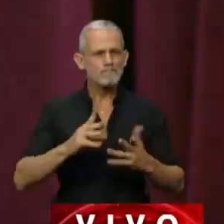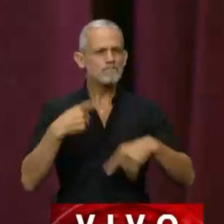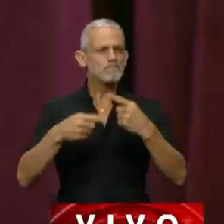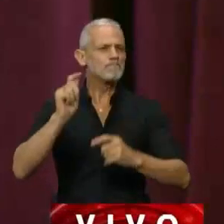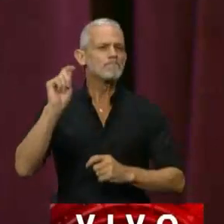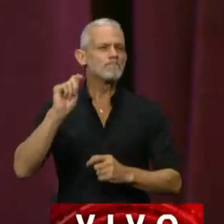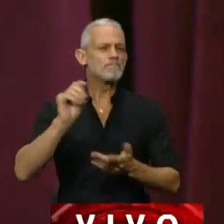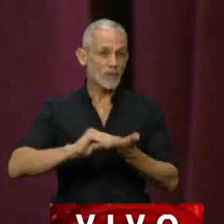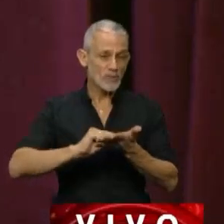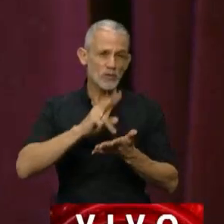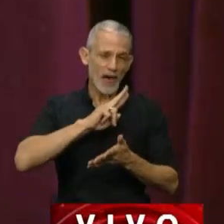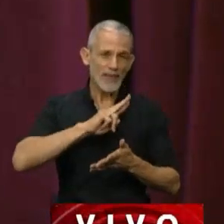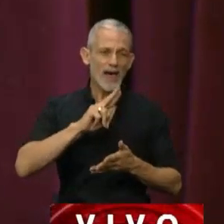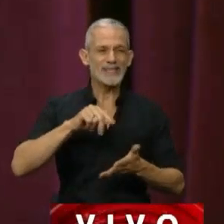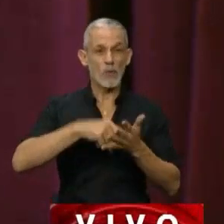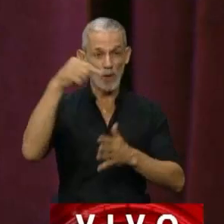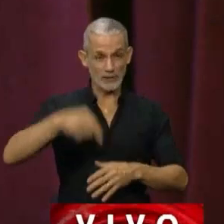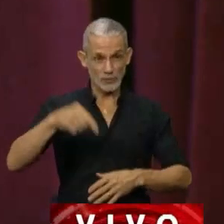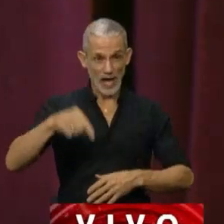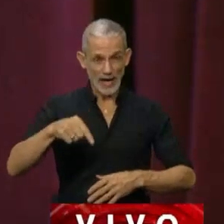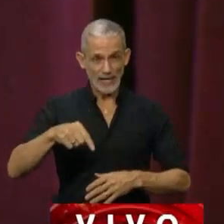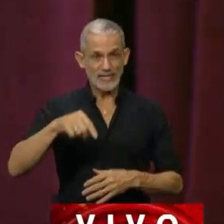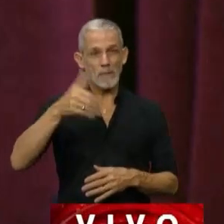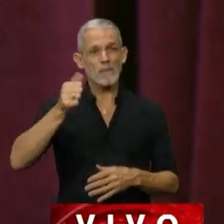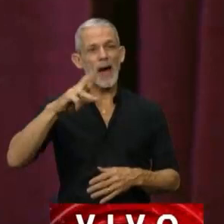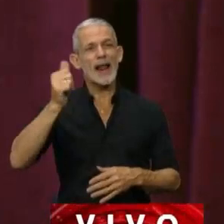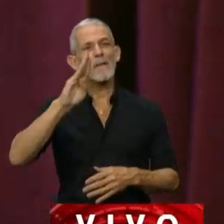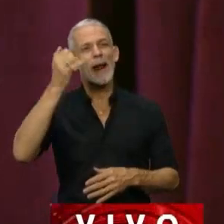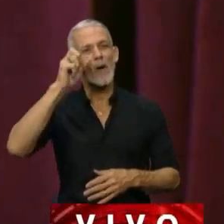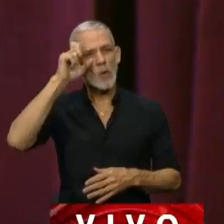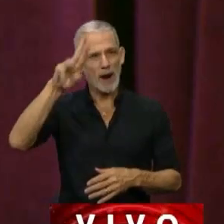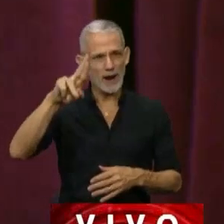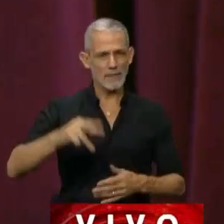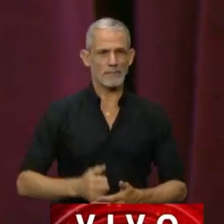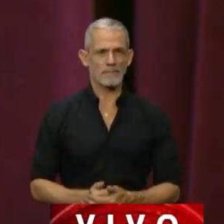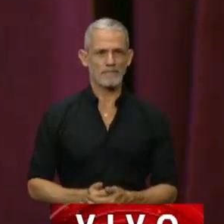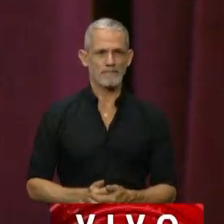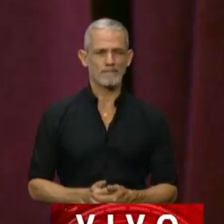Continúa en uso de la palabra la diputada por la Ciudad de Buenos Aires, Mara Brauer.